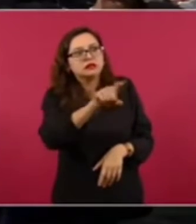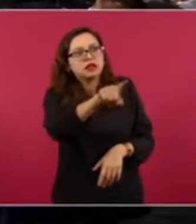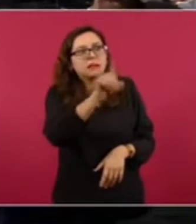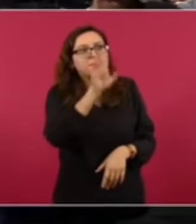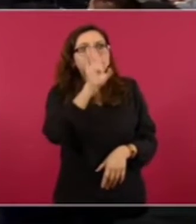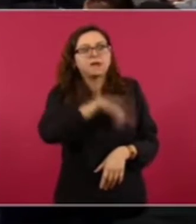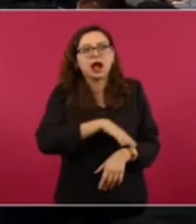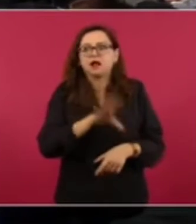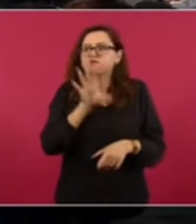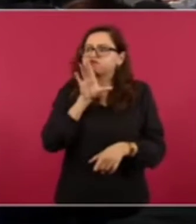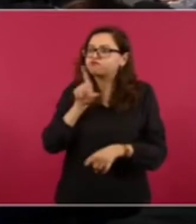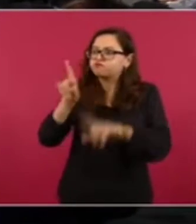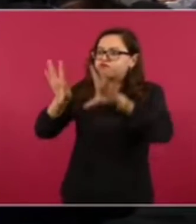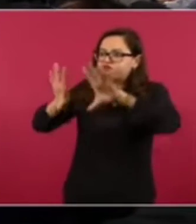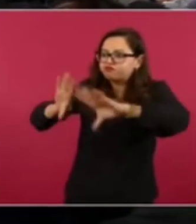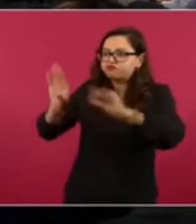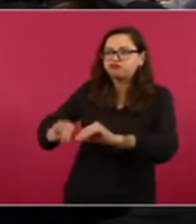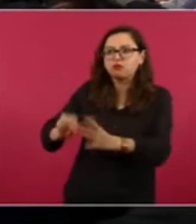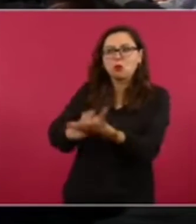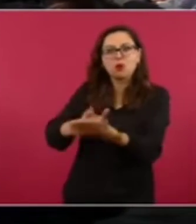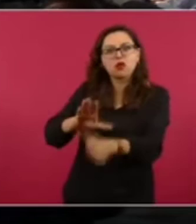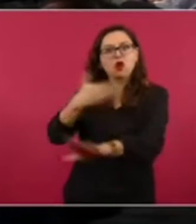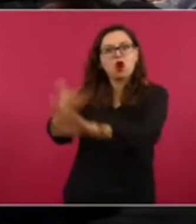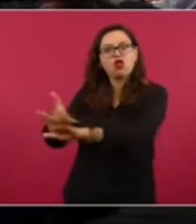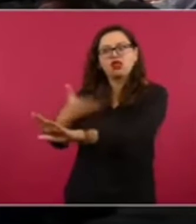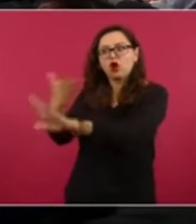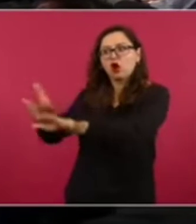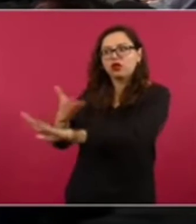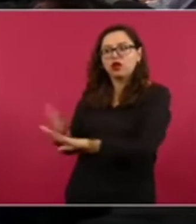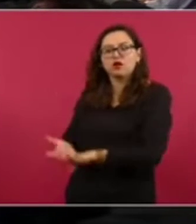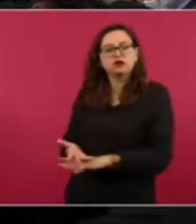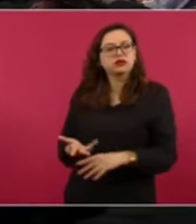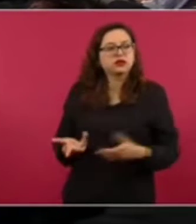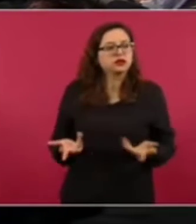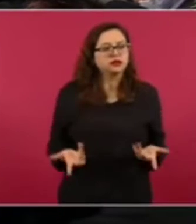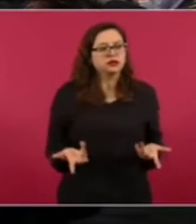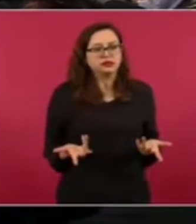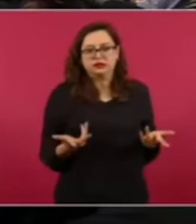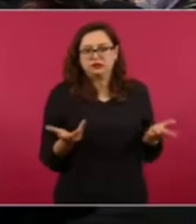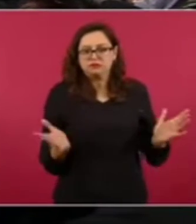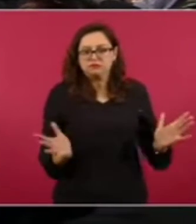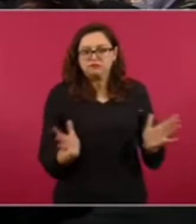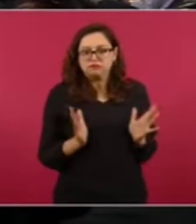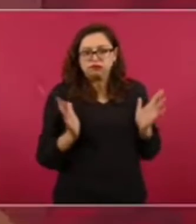lo han hecho. Bueno, lo hicieron con Trump.